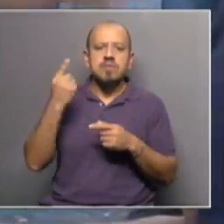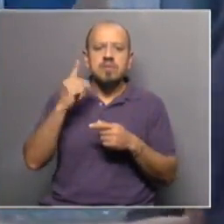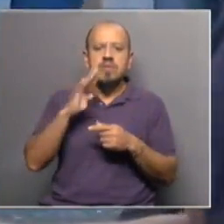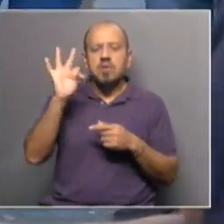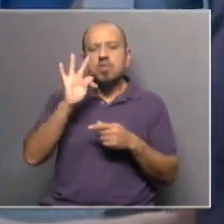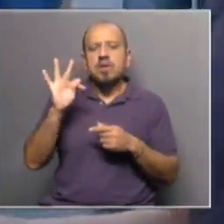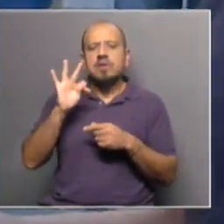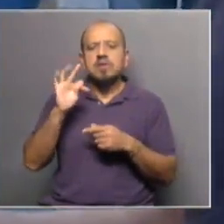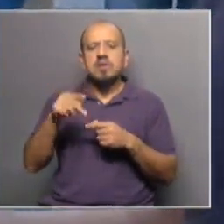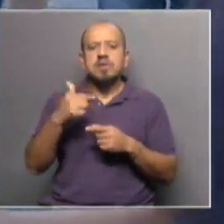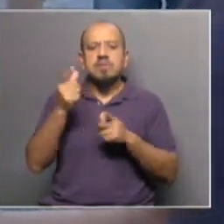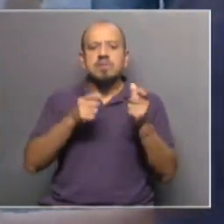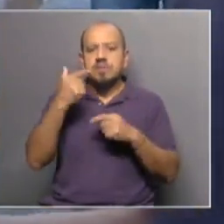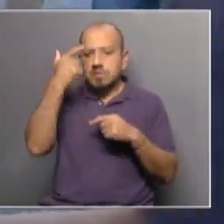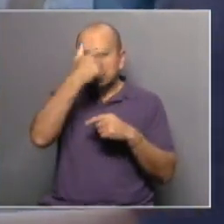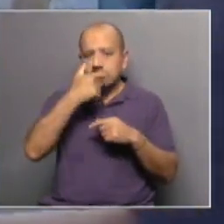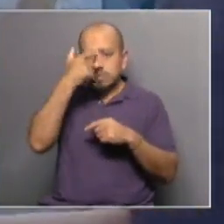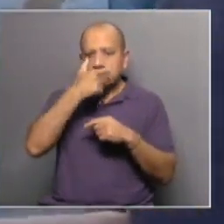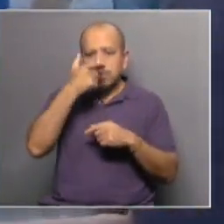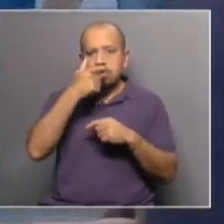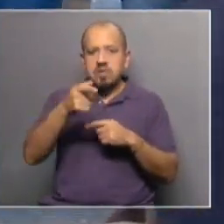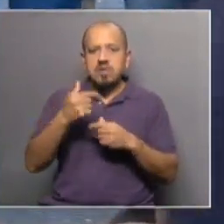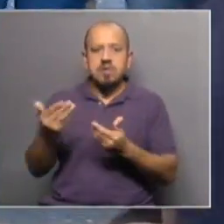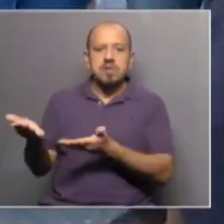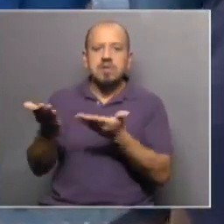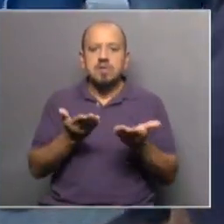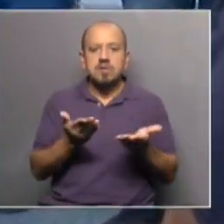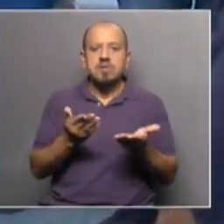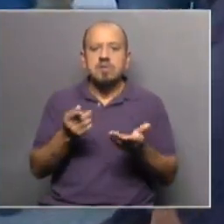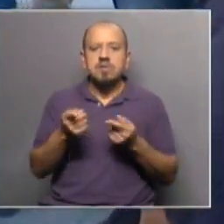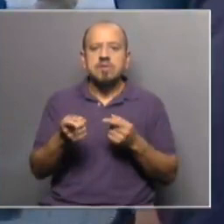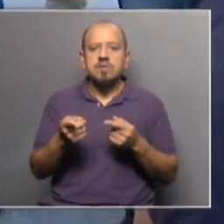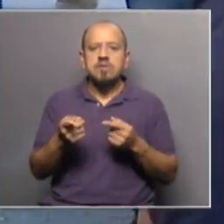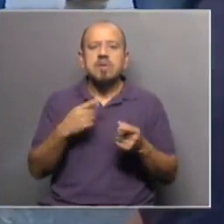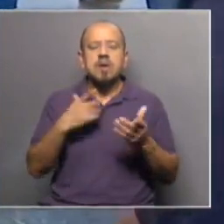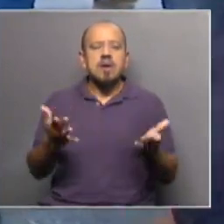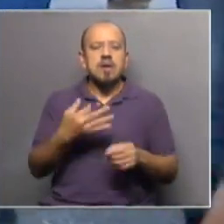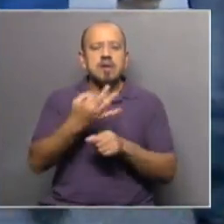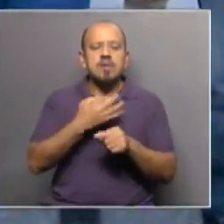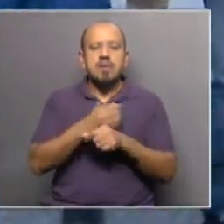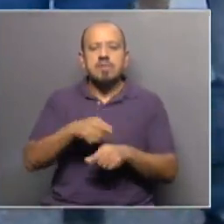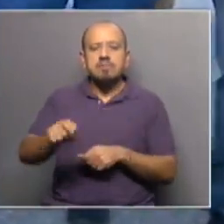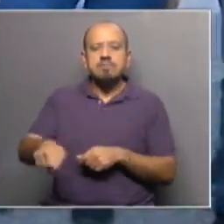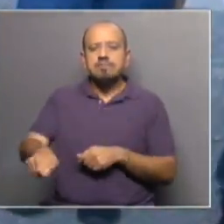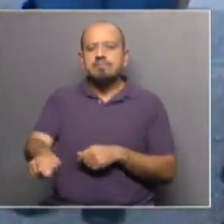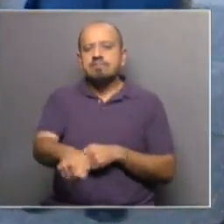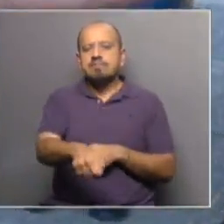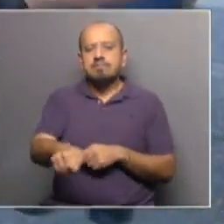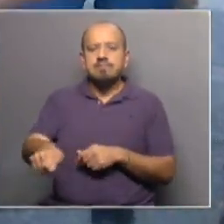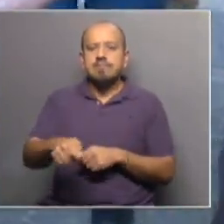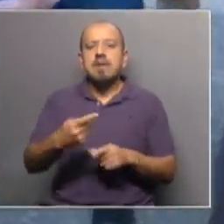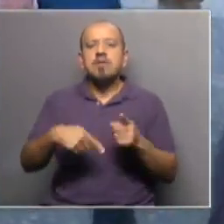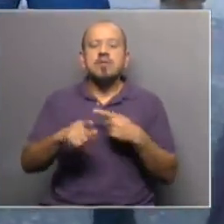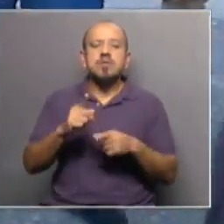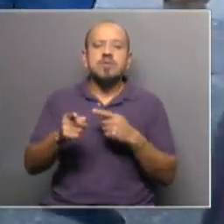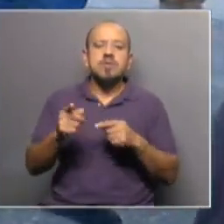lindo de personas ciegas, invitándonos a ponernos en el lugar de ellos, a enseñarnos a usar el bastón. Y bueno, y nosotros